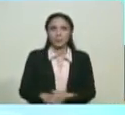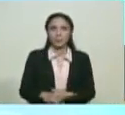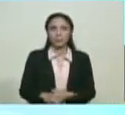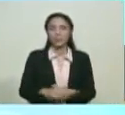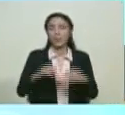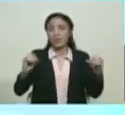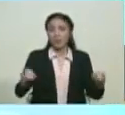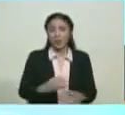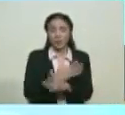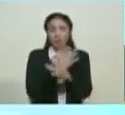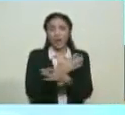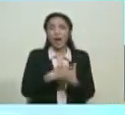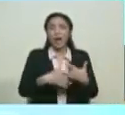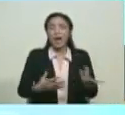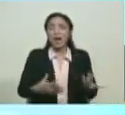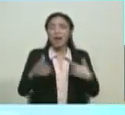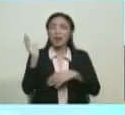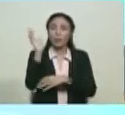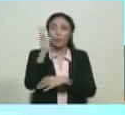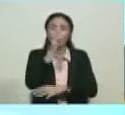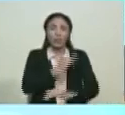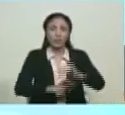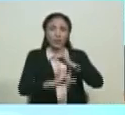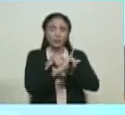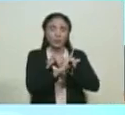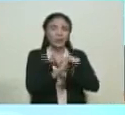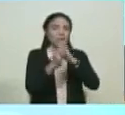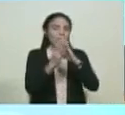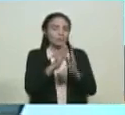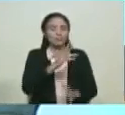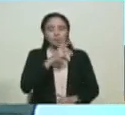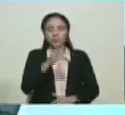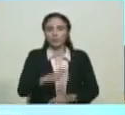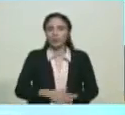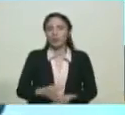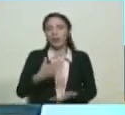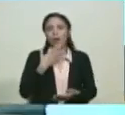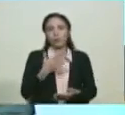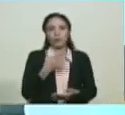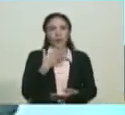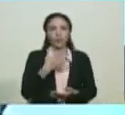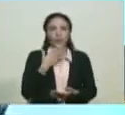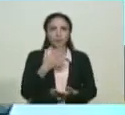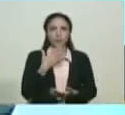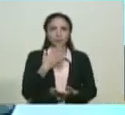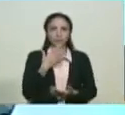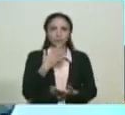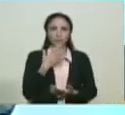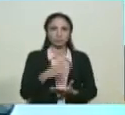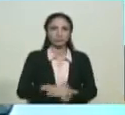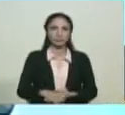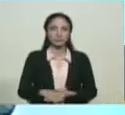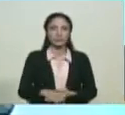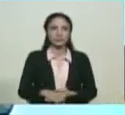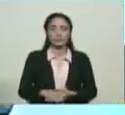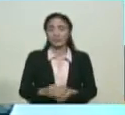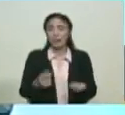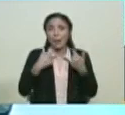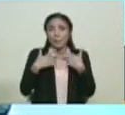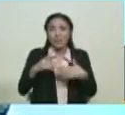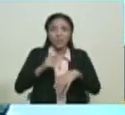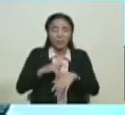en el mundo en la región en donde sea ponga el que sea donde más se pierde el tiempo que lo